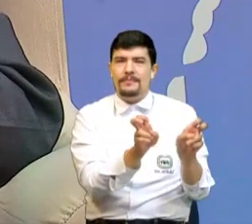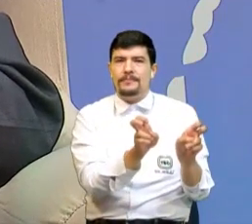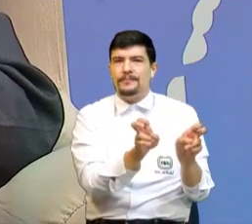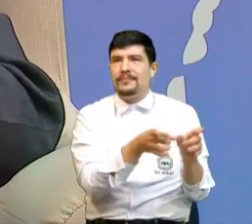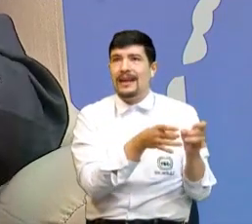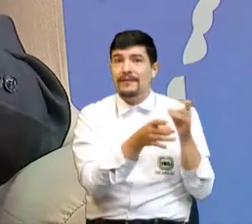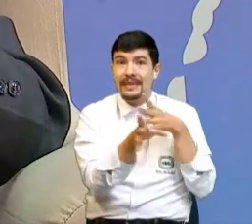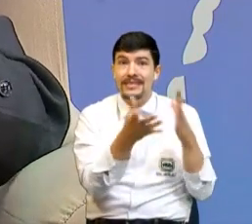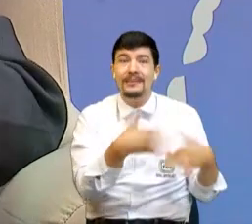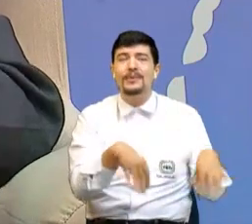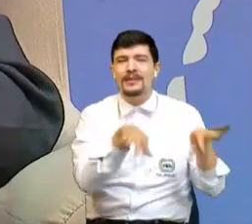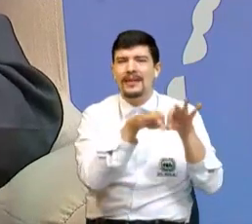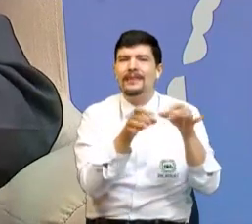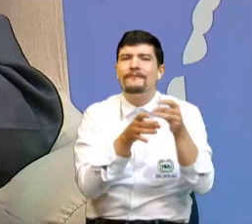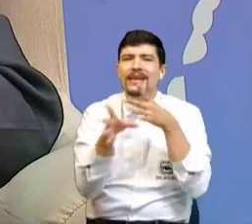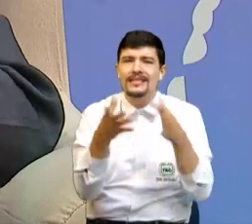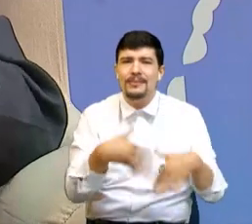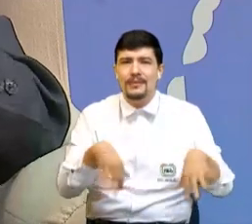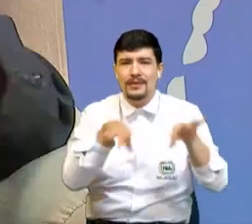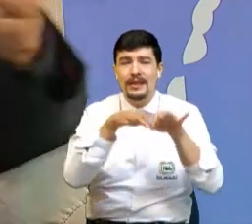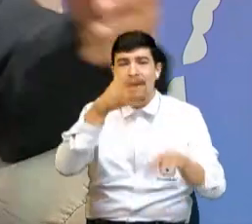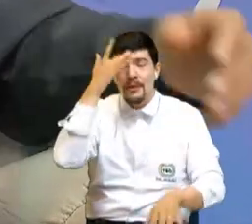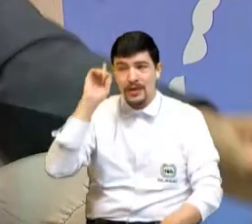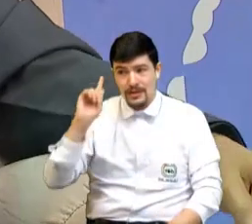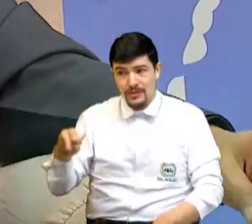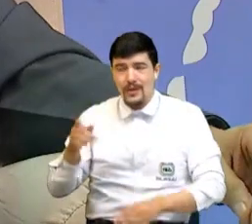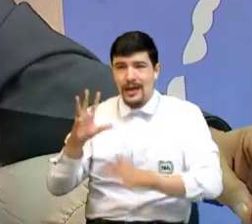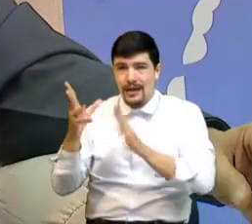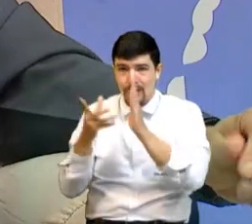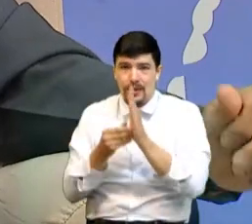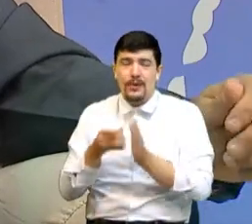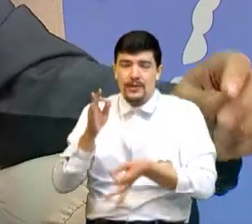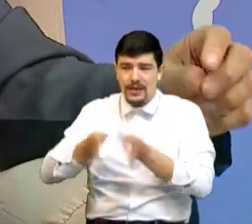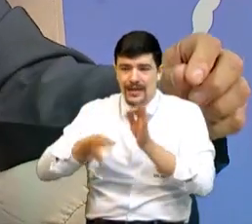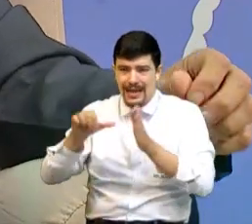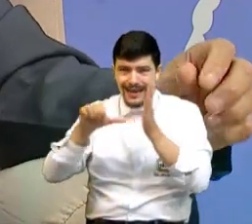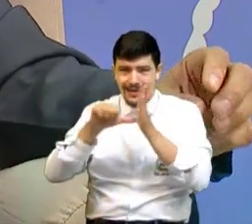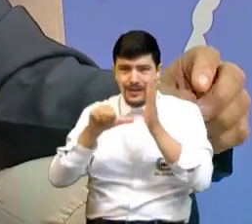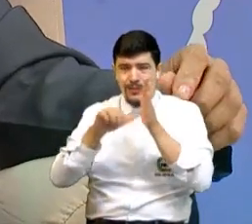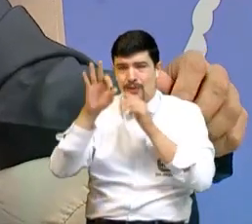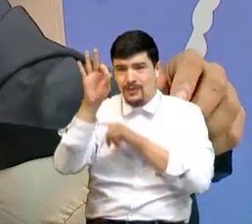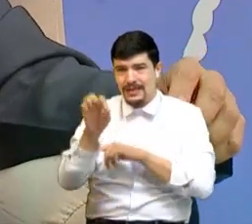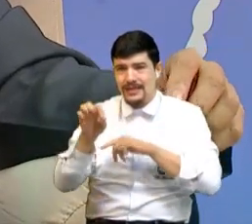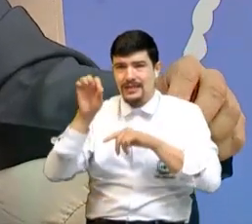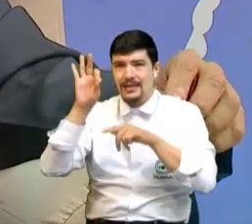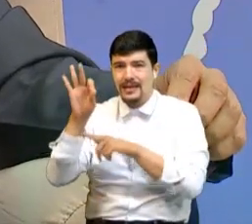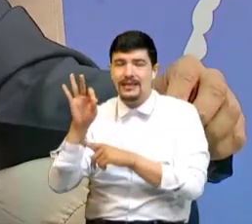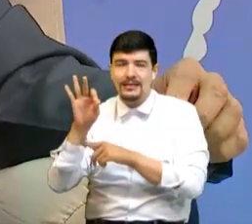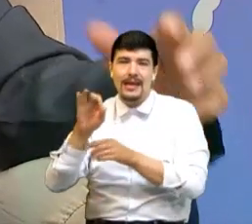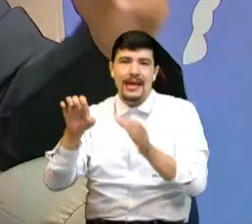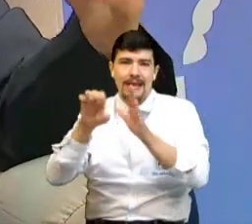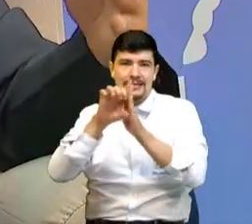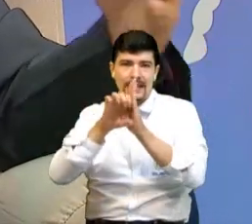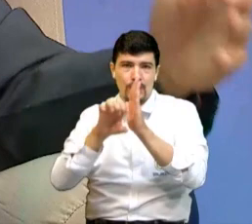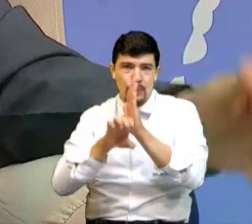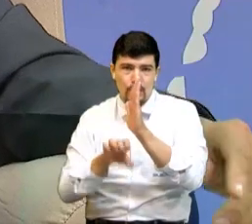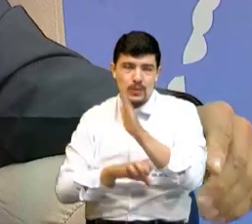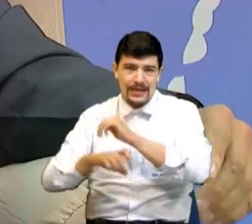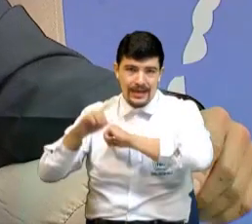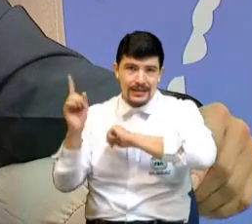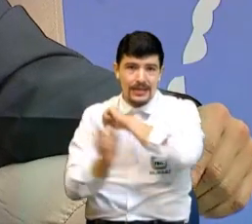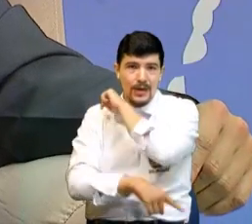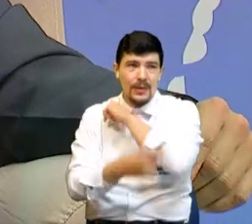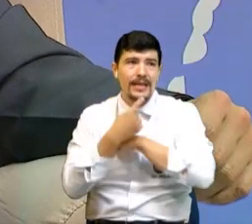prescripción. Pues porque por virtud del Código Penal, el artículo 83 del Estatuto de las Penas, hay un